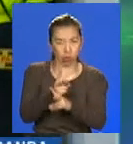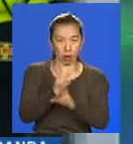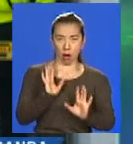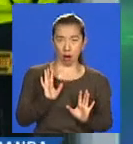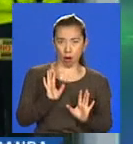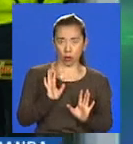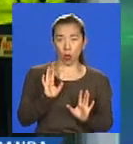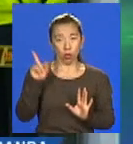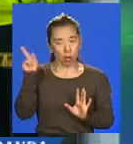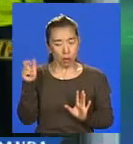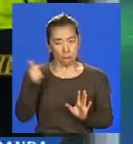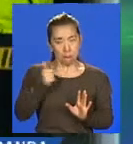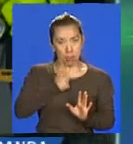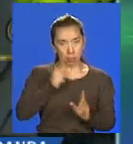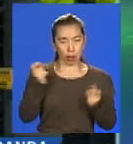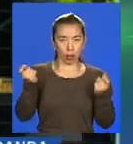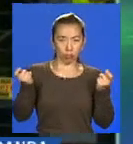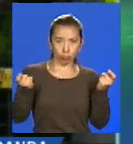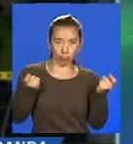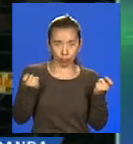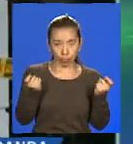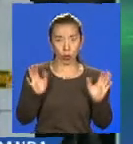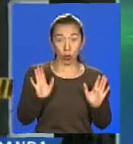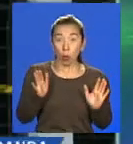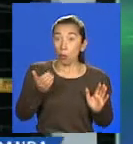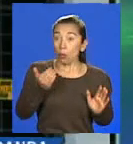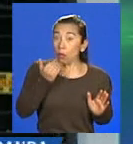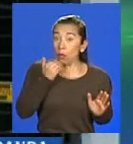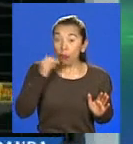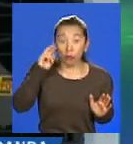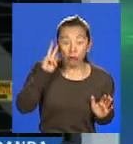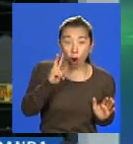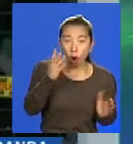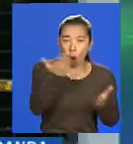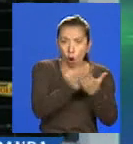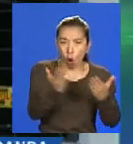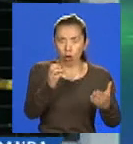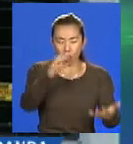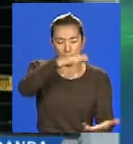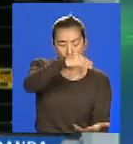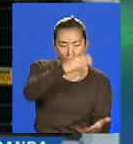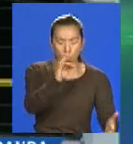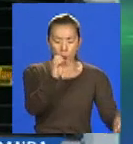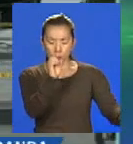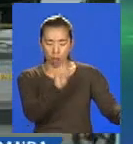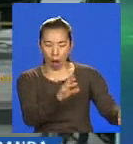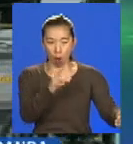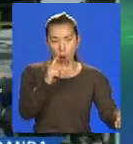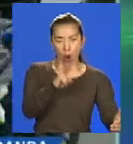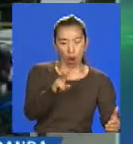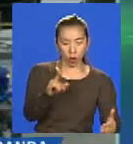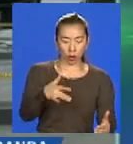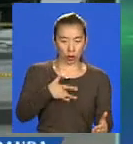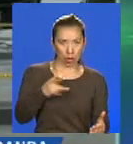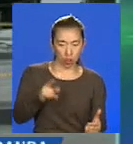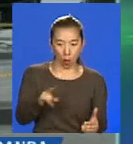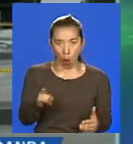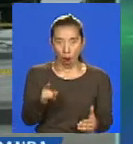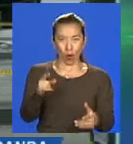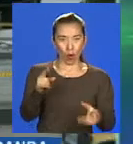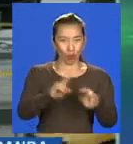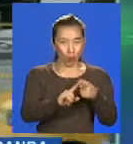prolongar las medidas de seguridad y a detectar cualquier objeto o cualquier paquete sospechoso que se encuentre al interior de vehículos de